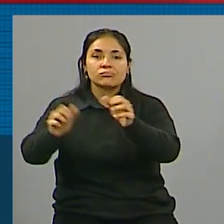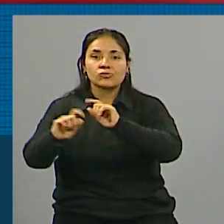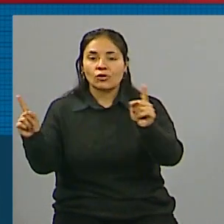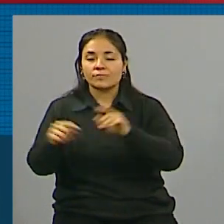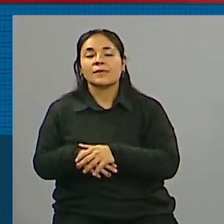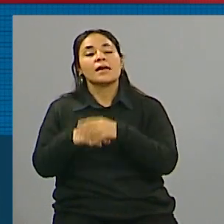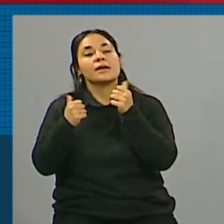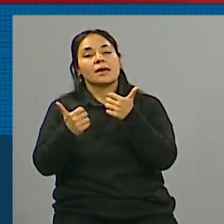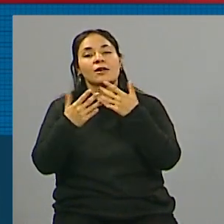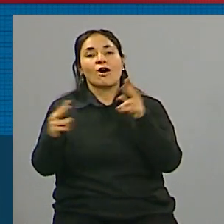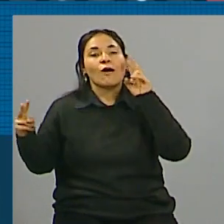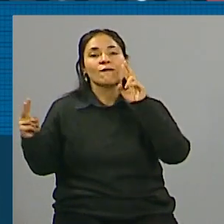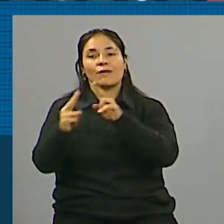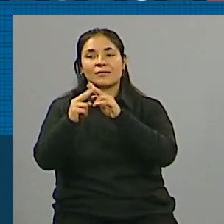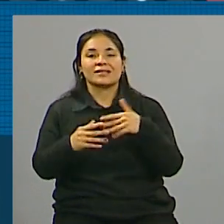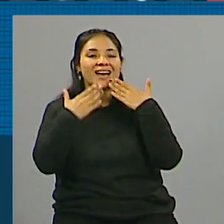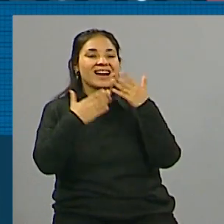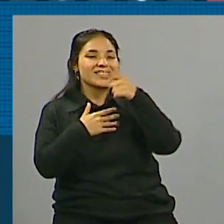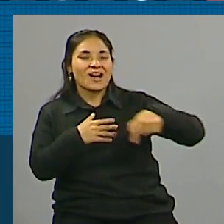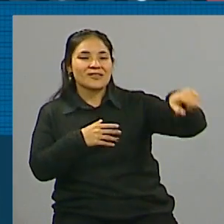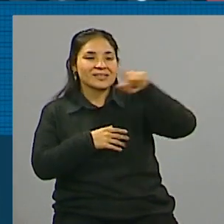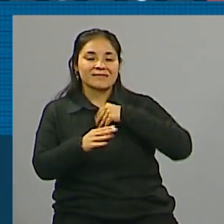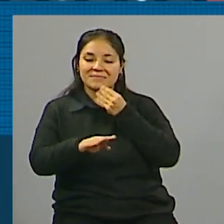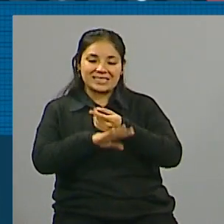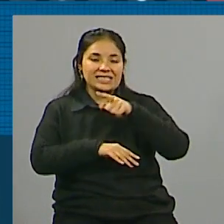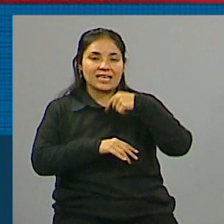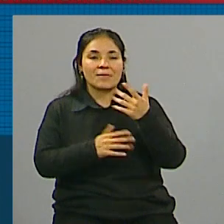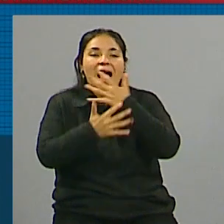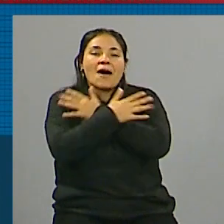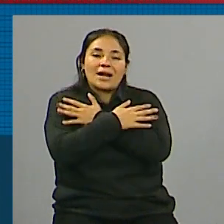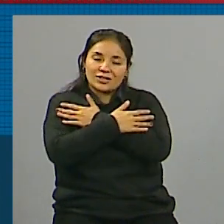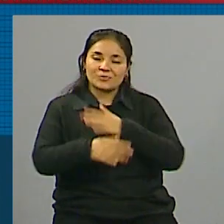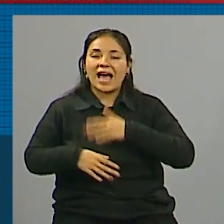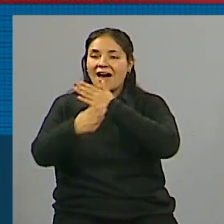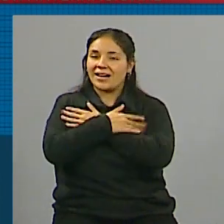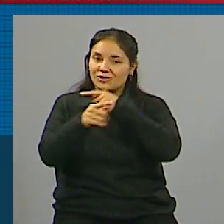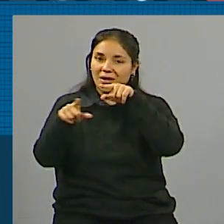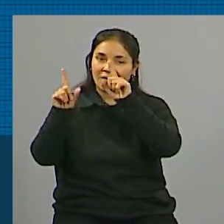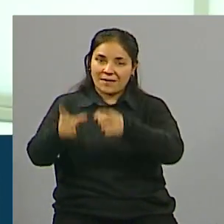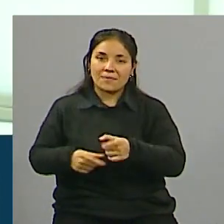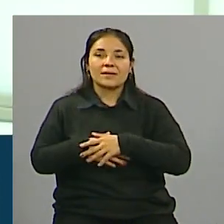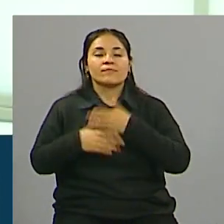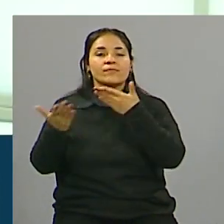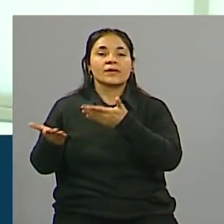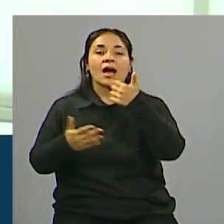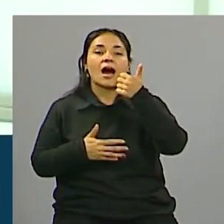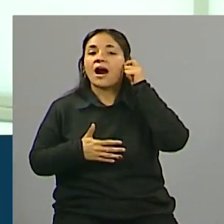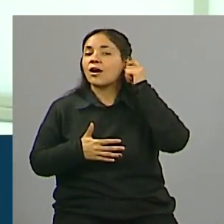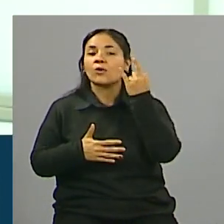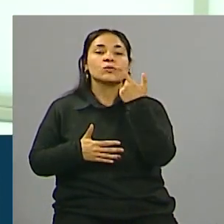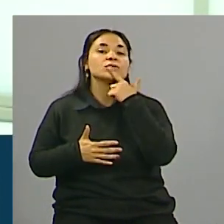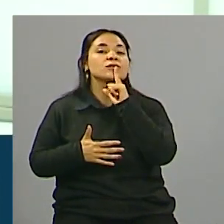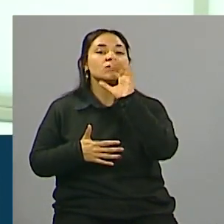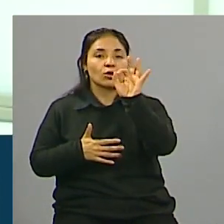cualquier momento. Muchísimas gracias y siempre a disposición. Un fuerte abrazo. Un fuerte abrazo para vos también. Augusto Grilli Fox con